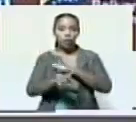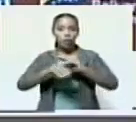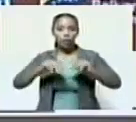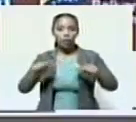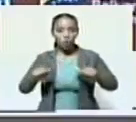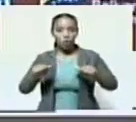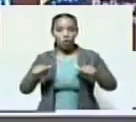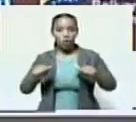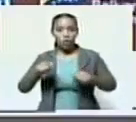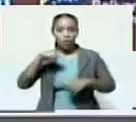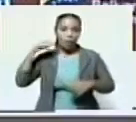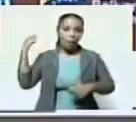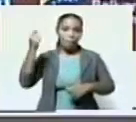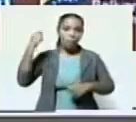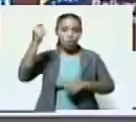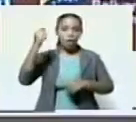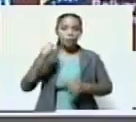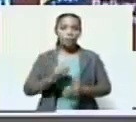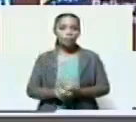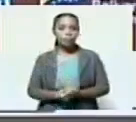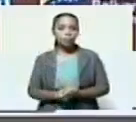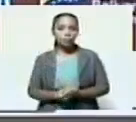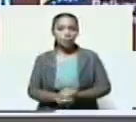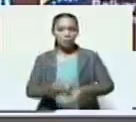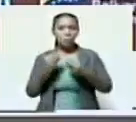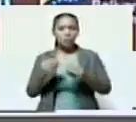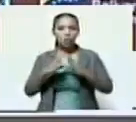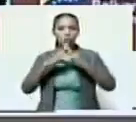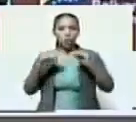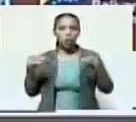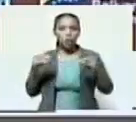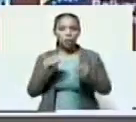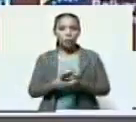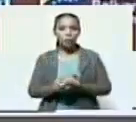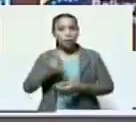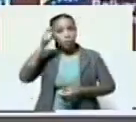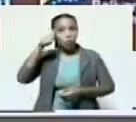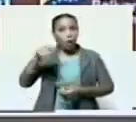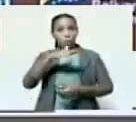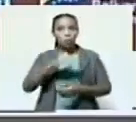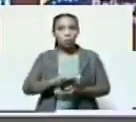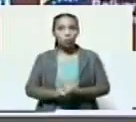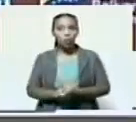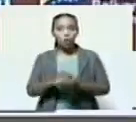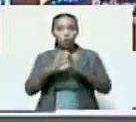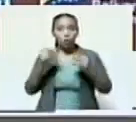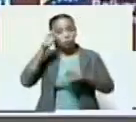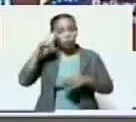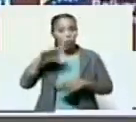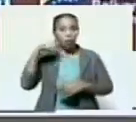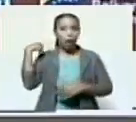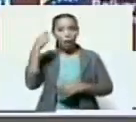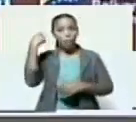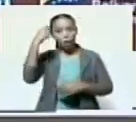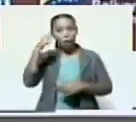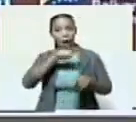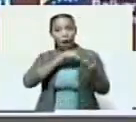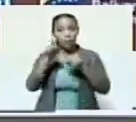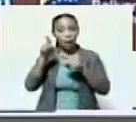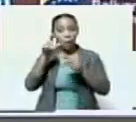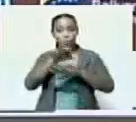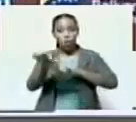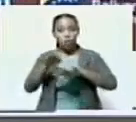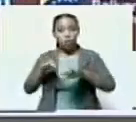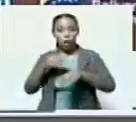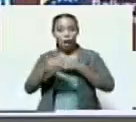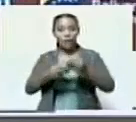todo el territorio de Apure, para que toda la población, todo el pueblo apureño, allá en esos municipios que